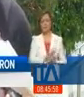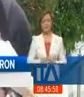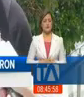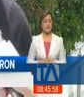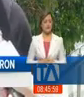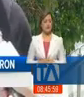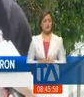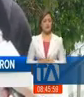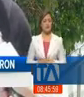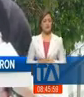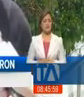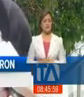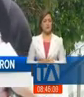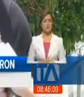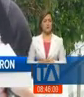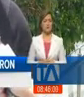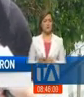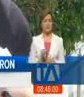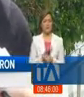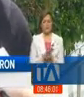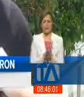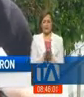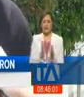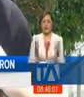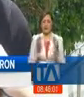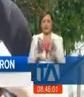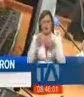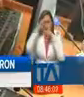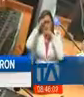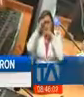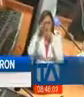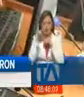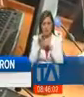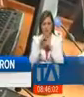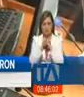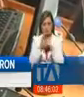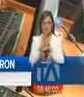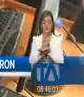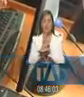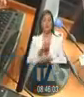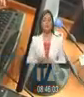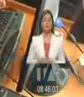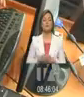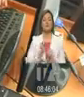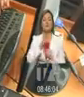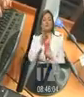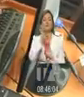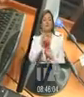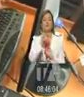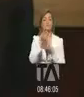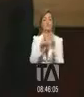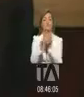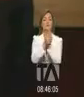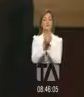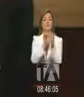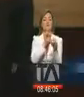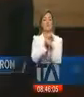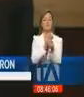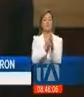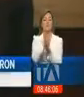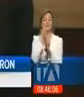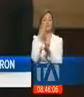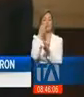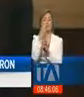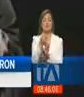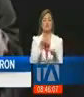no quería realizar nada, quería pasar solo en el cuarto viendo noticias. La pandemia de COVID-19, a decir de expertos, afectó de forma integral